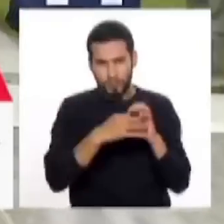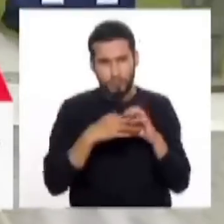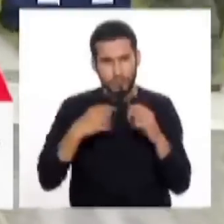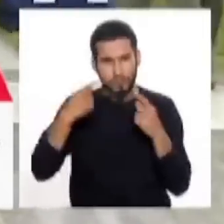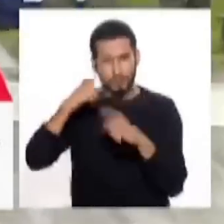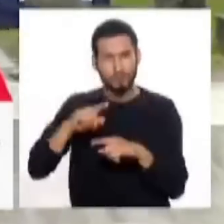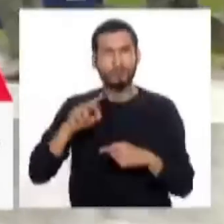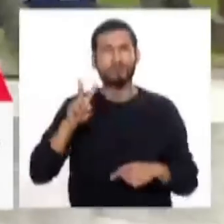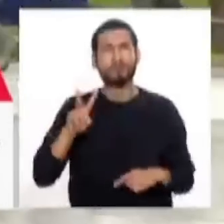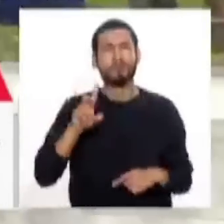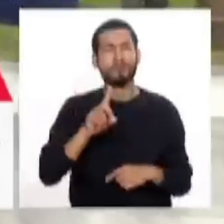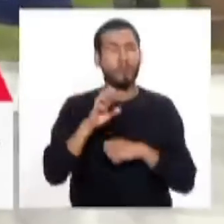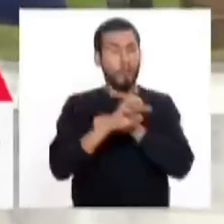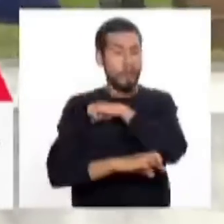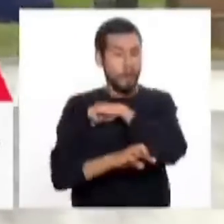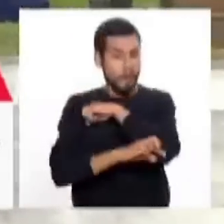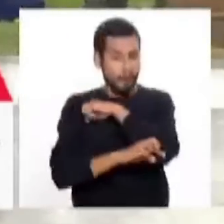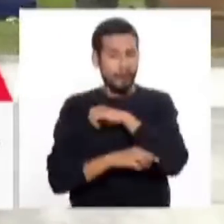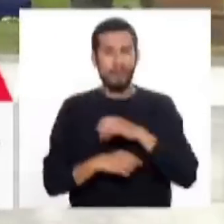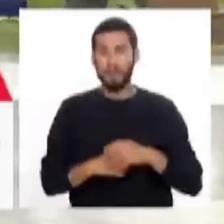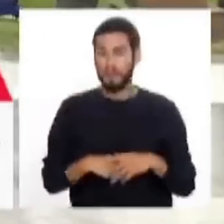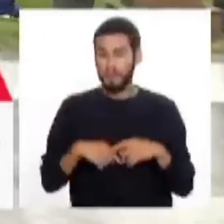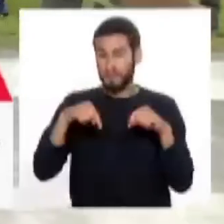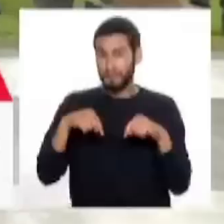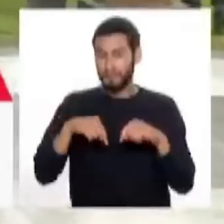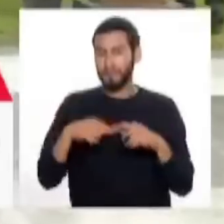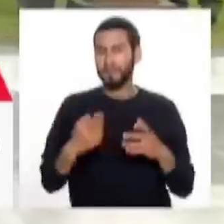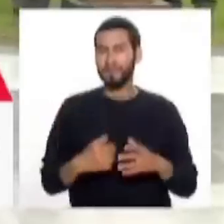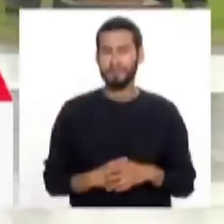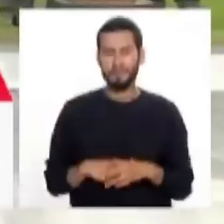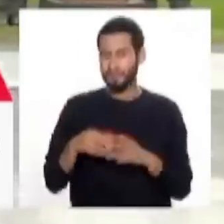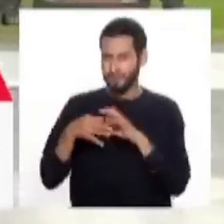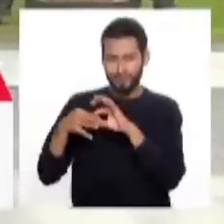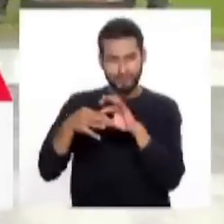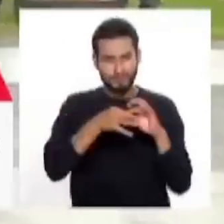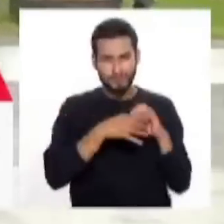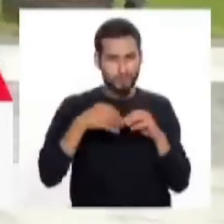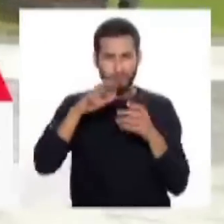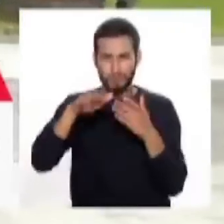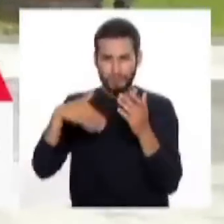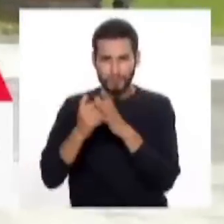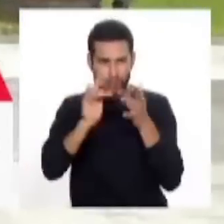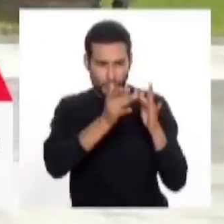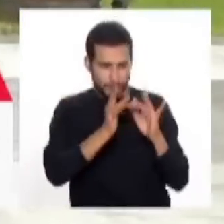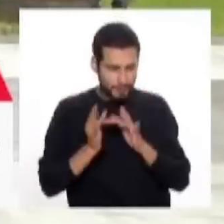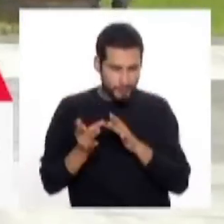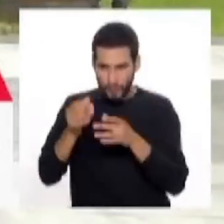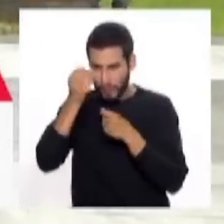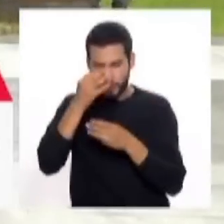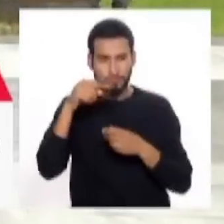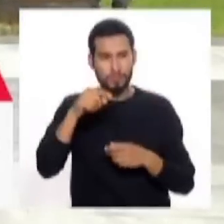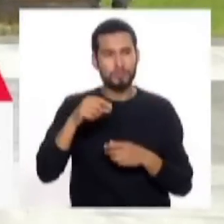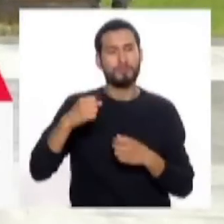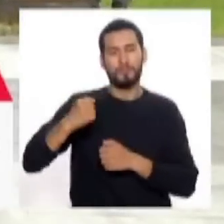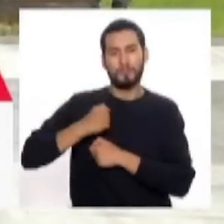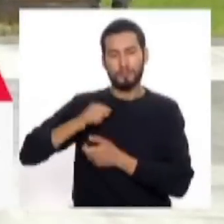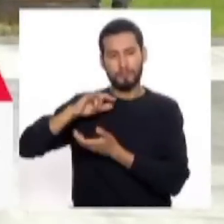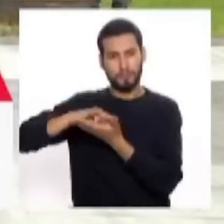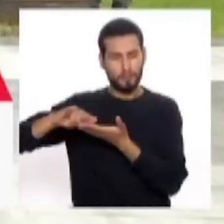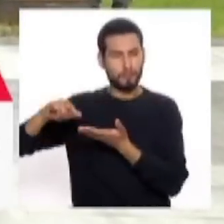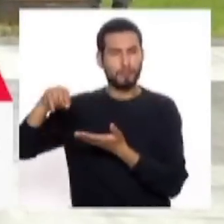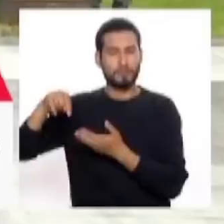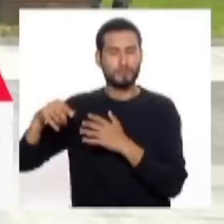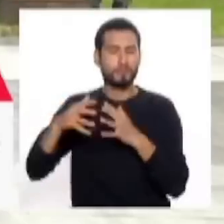entre 21 países, contando actualmente con la red de sistema de información y telecomunicaciones de la Fuerza